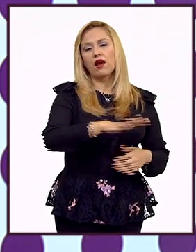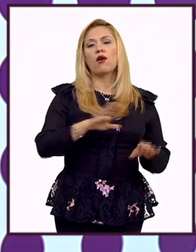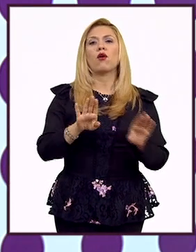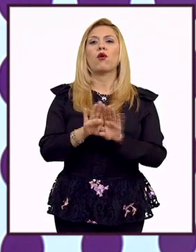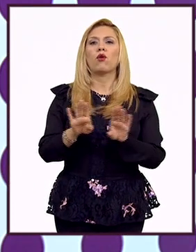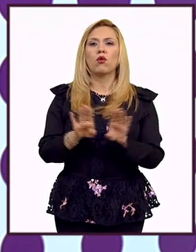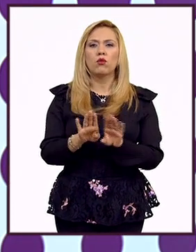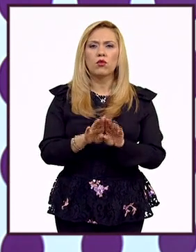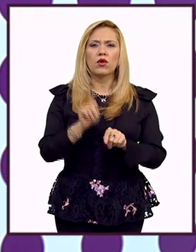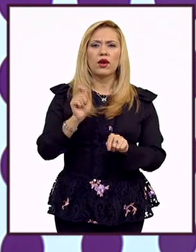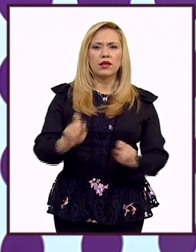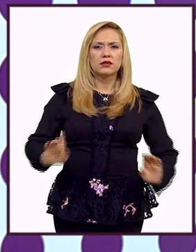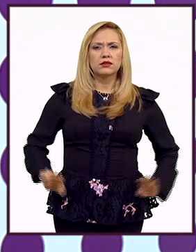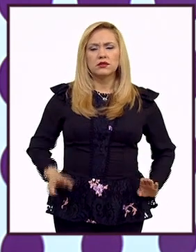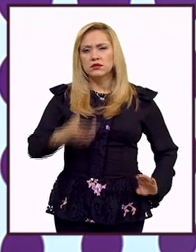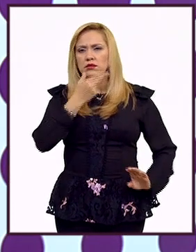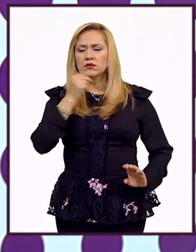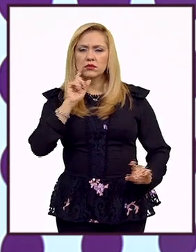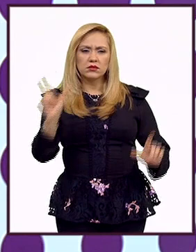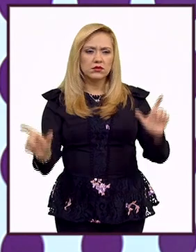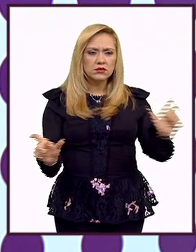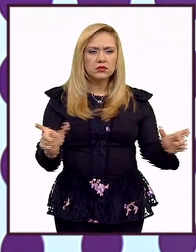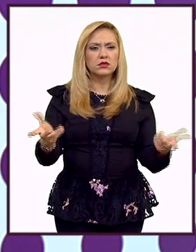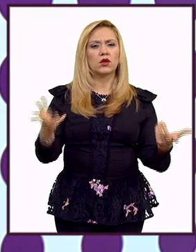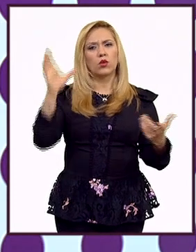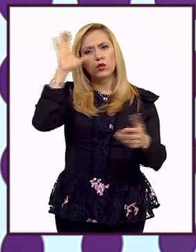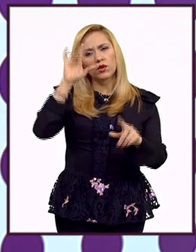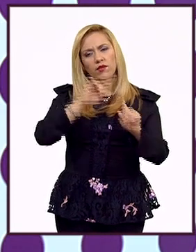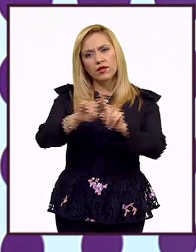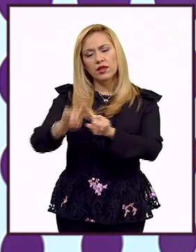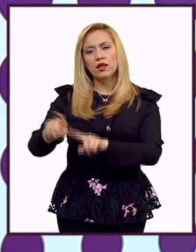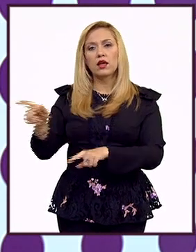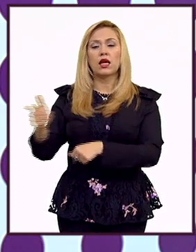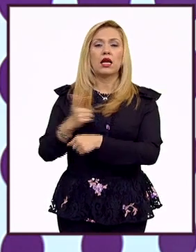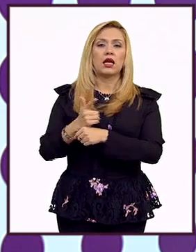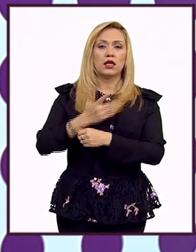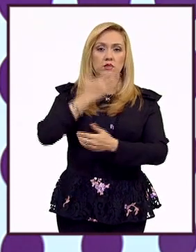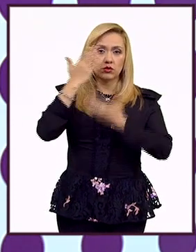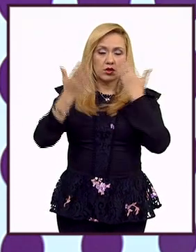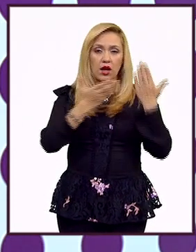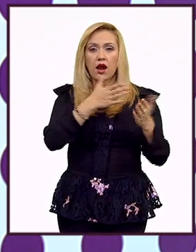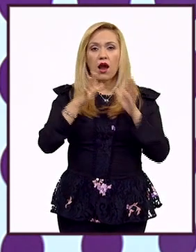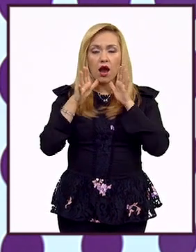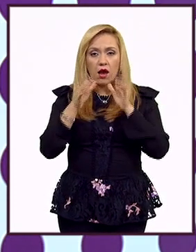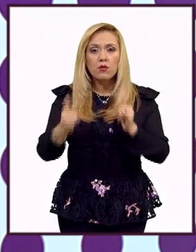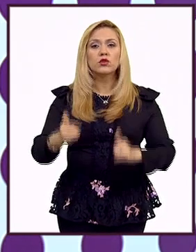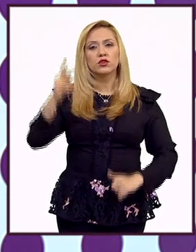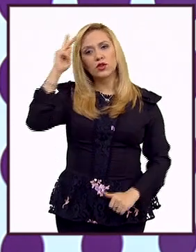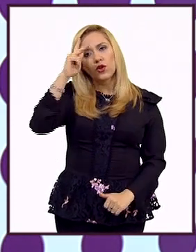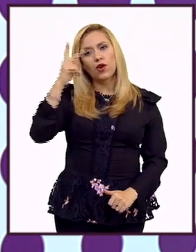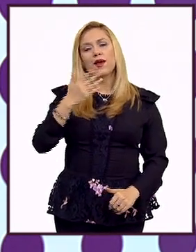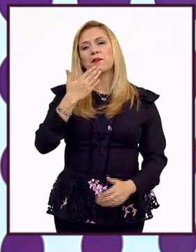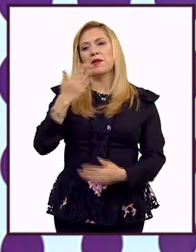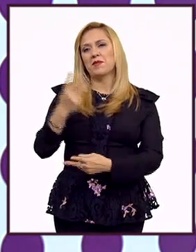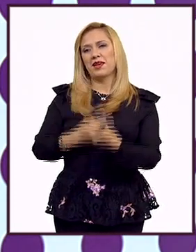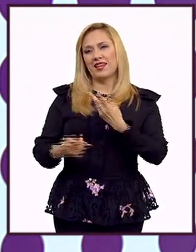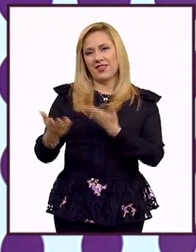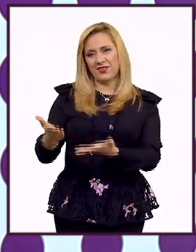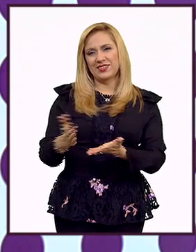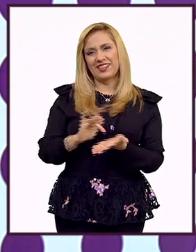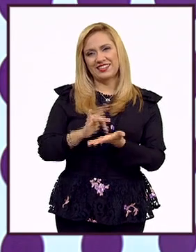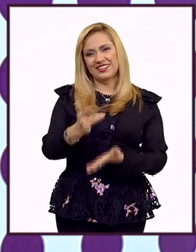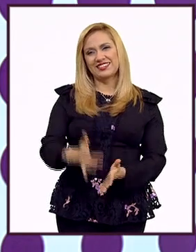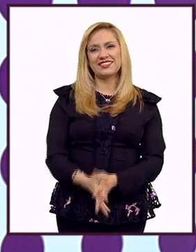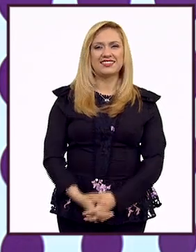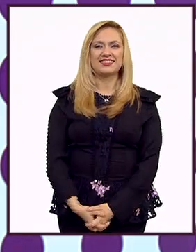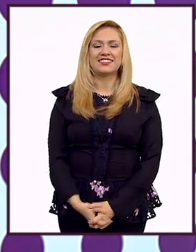la interculturalidad y sostenibilidad. Es licenciado en Sociología Rural y Psicología. Bienvenido, Isaías. Muchas gracias. Bueno,